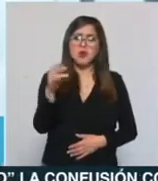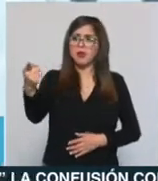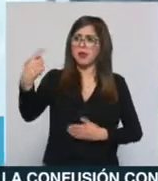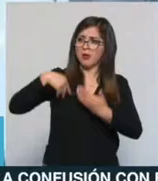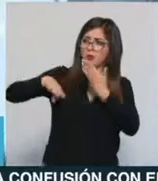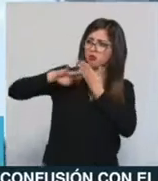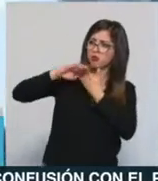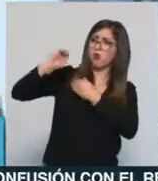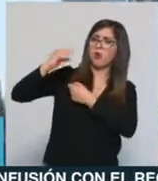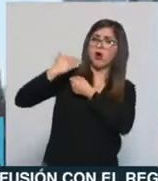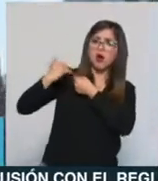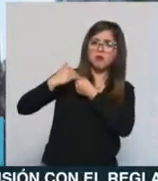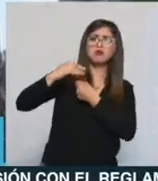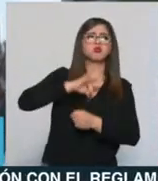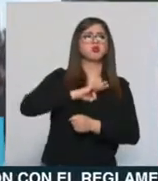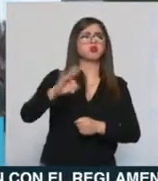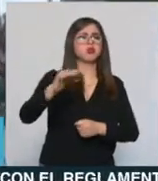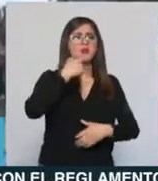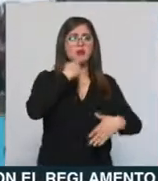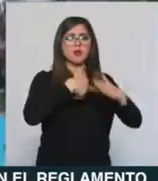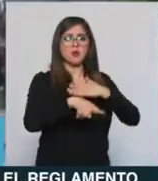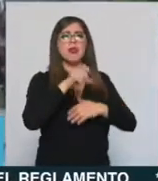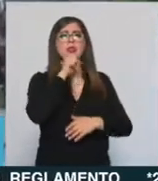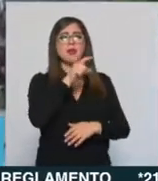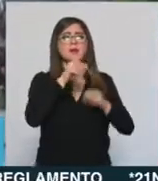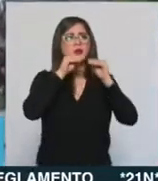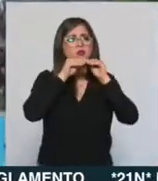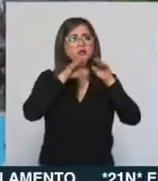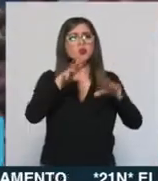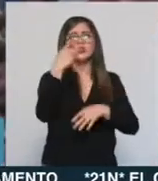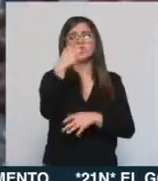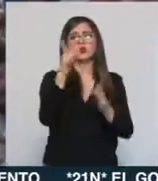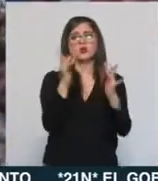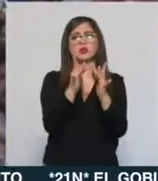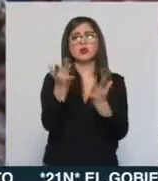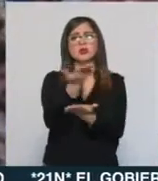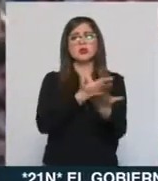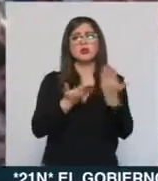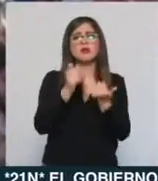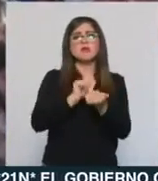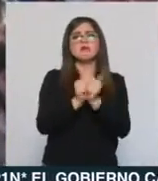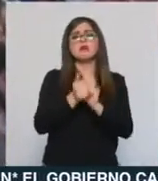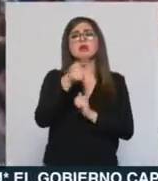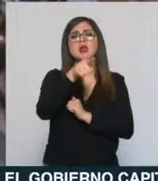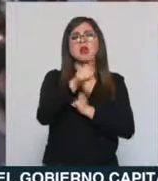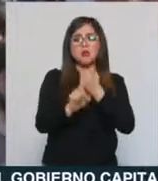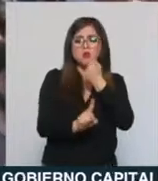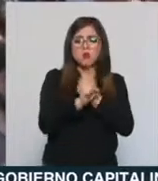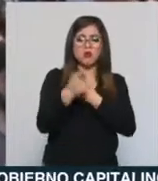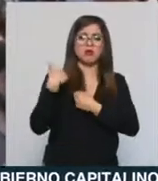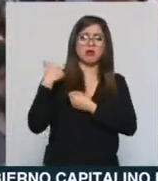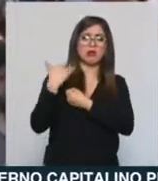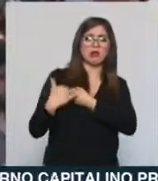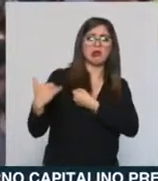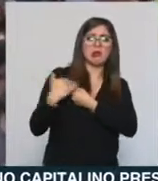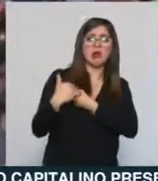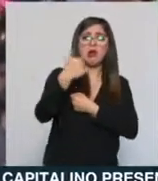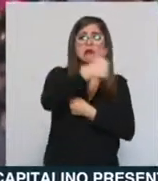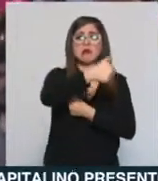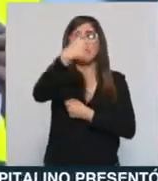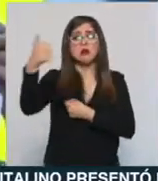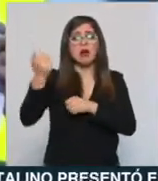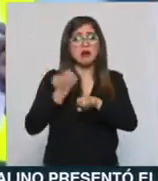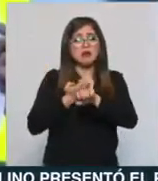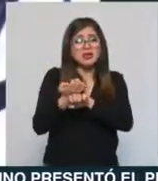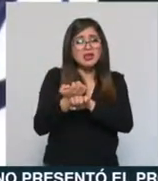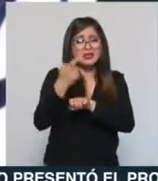o hacer pues público en sus redes sociales esta situación que están viviendo en sus estados que ya de por sí